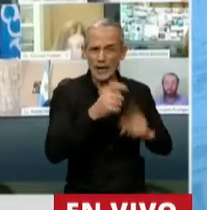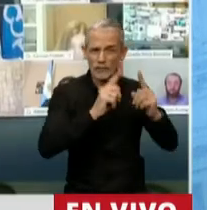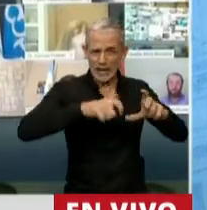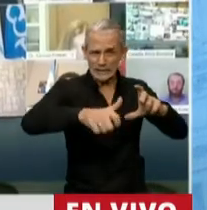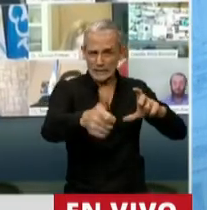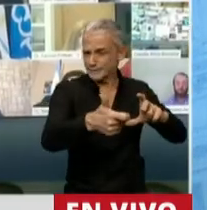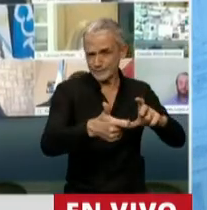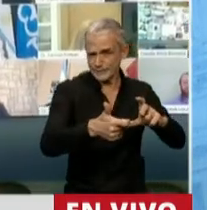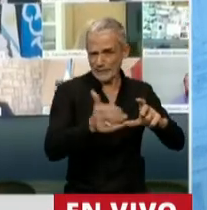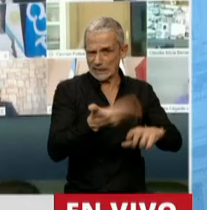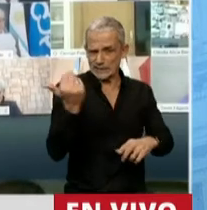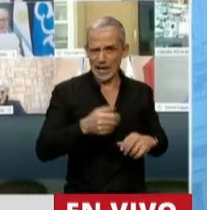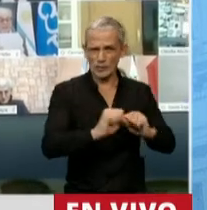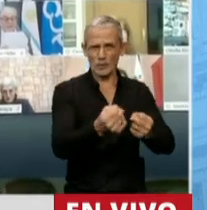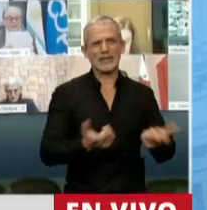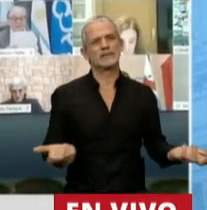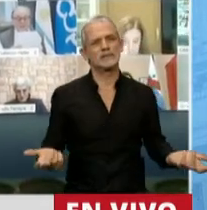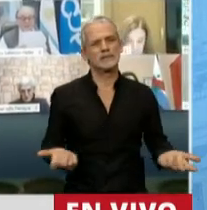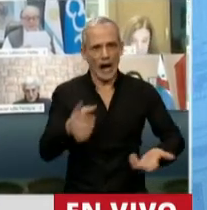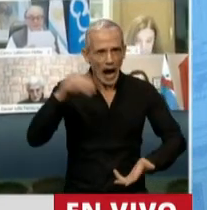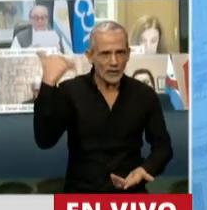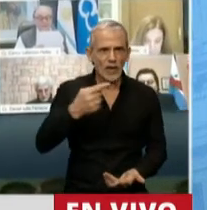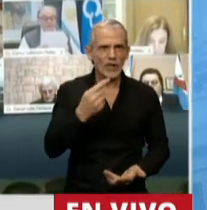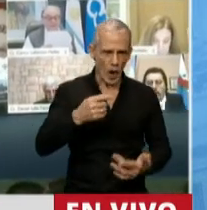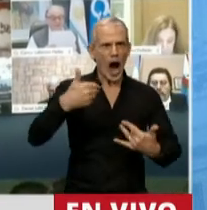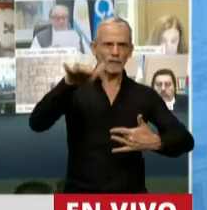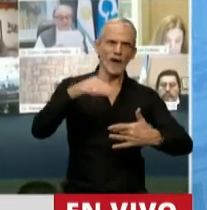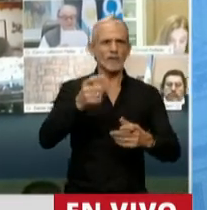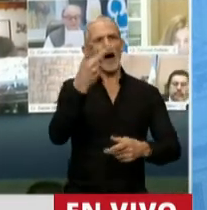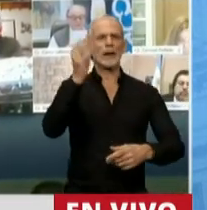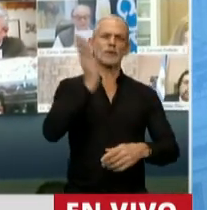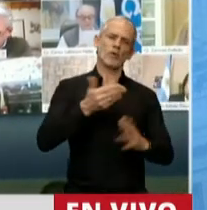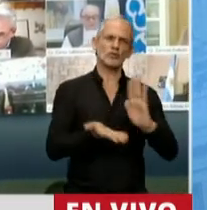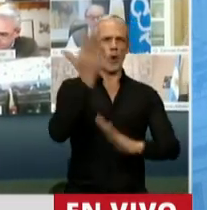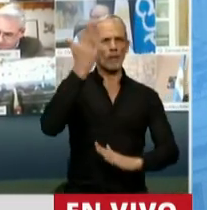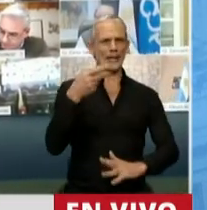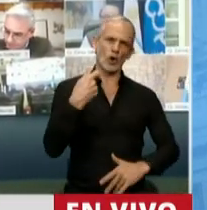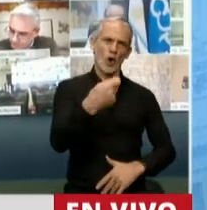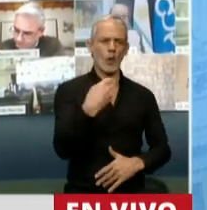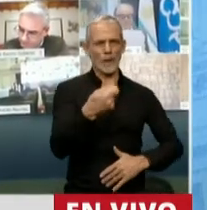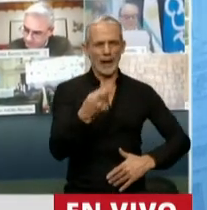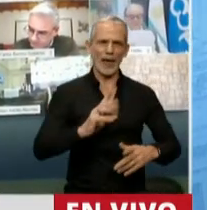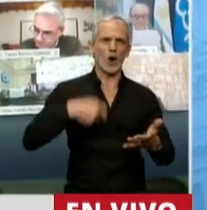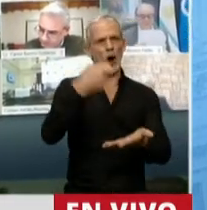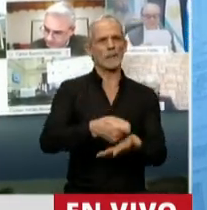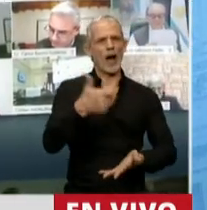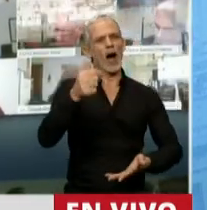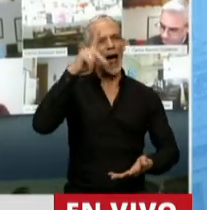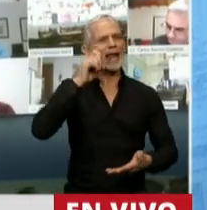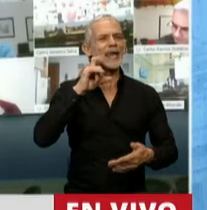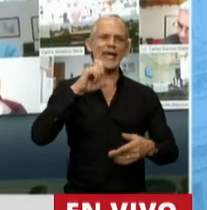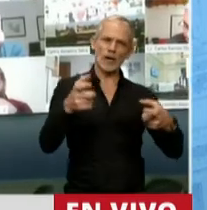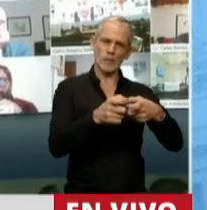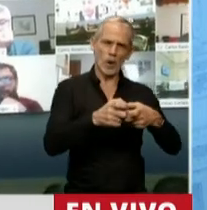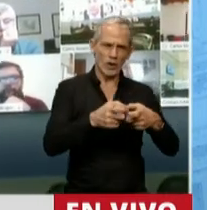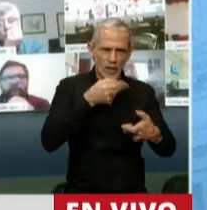la movilidad jubilatoria, señor presidente, cuando dijeron que le iban a ampliar un 20%, le iban a aumentar a los jubilados con el pago del ALELIC, y no hicieron nada